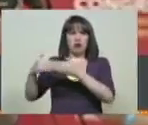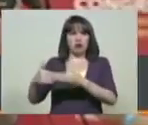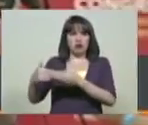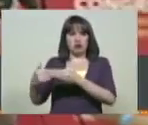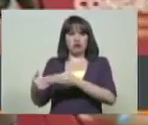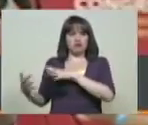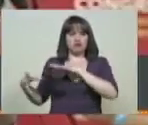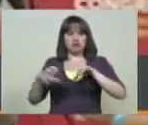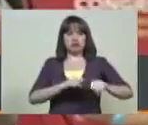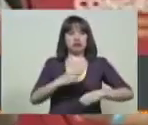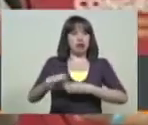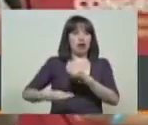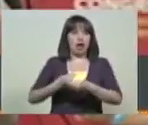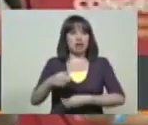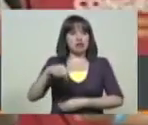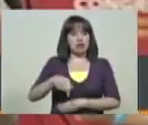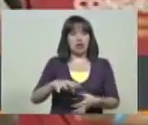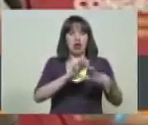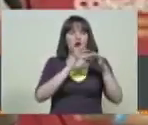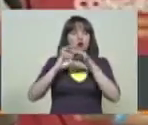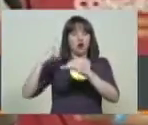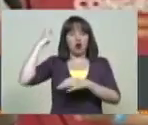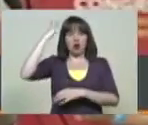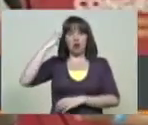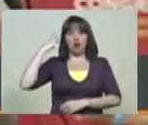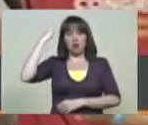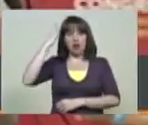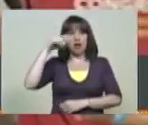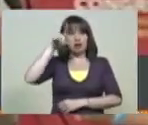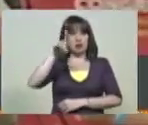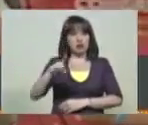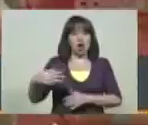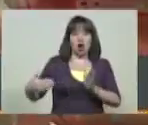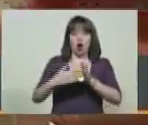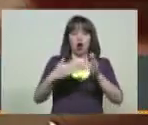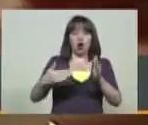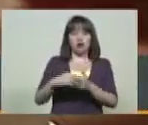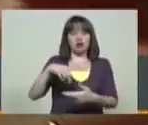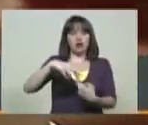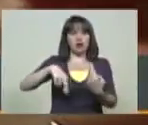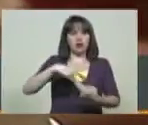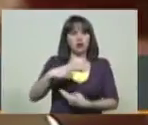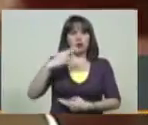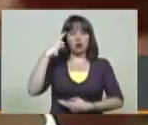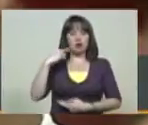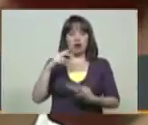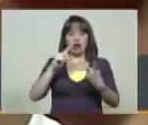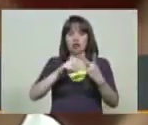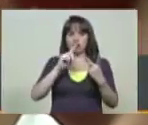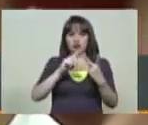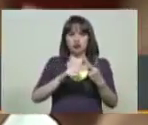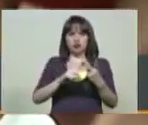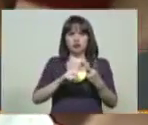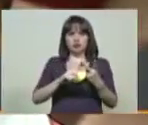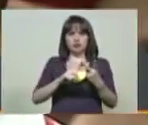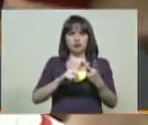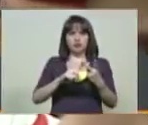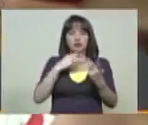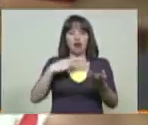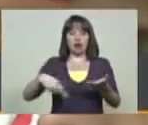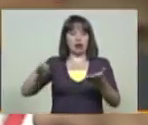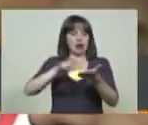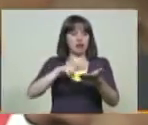lacayos en la región y la unión europea en contra de la revolución bolivariana 2 ratificamos